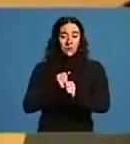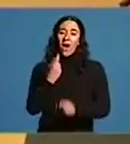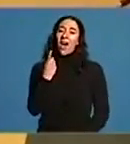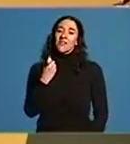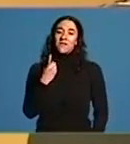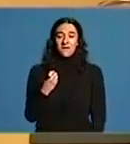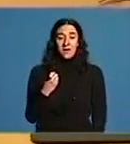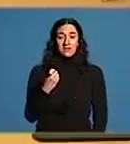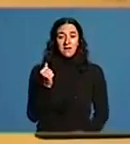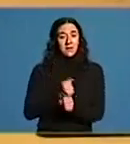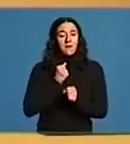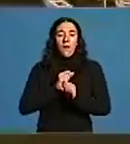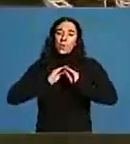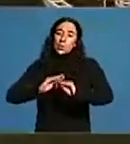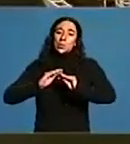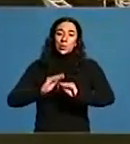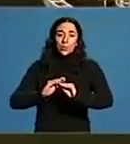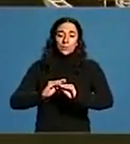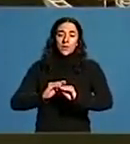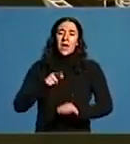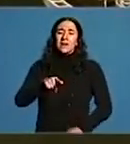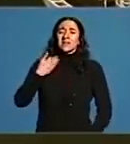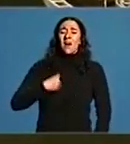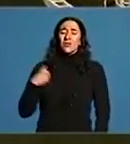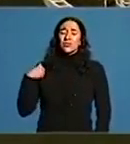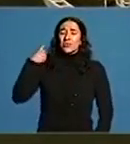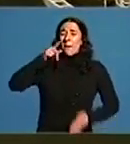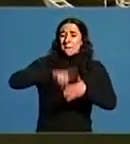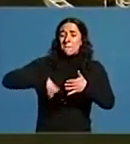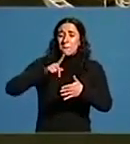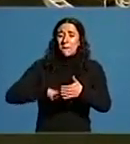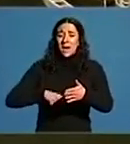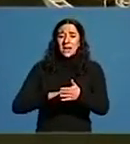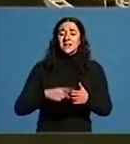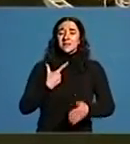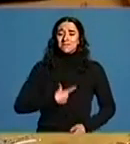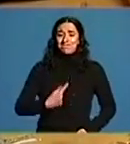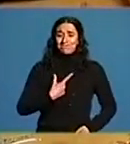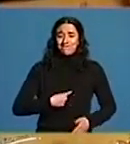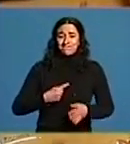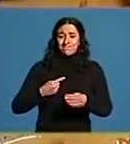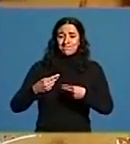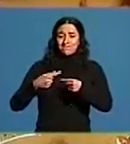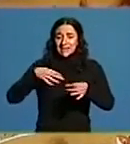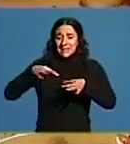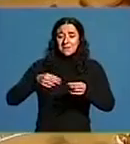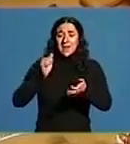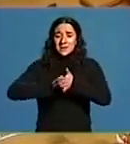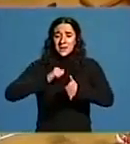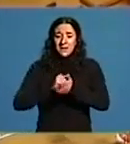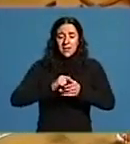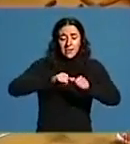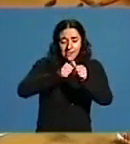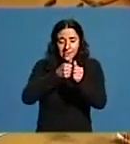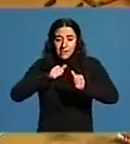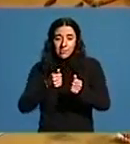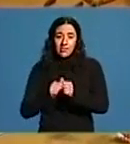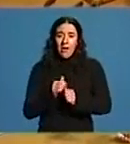segundo día, creo que foi o segundo día, fixe unha alianza de plata. Bueno, gustoume a sensación que tuven de facer algo cas maos,